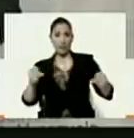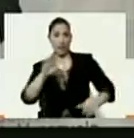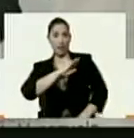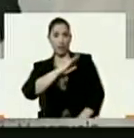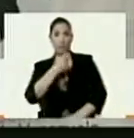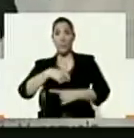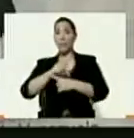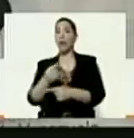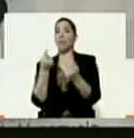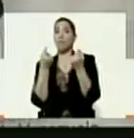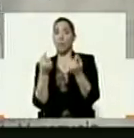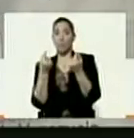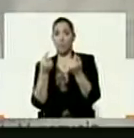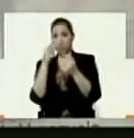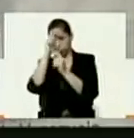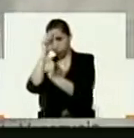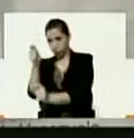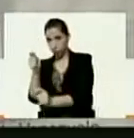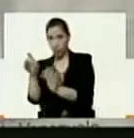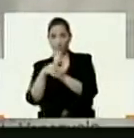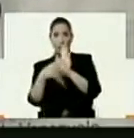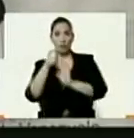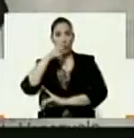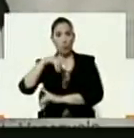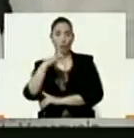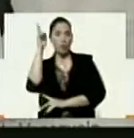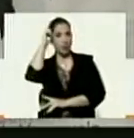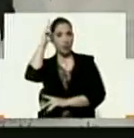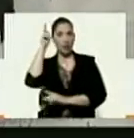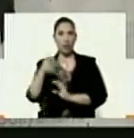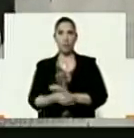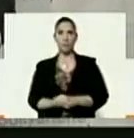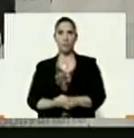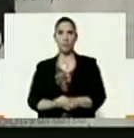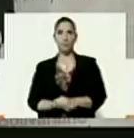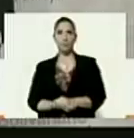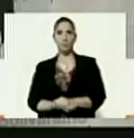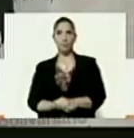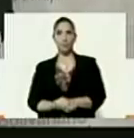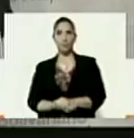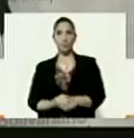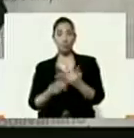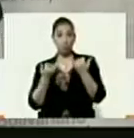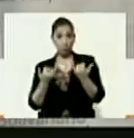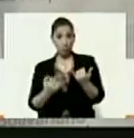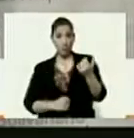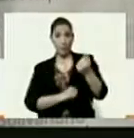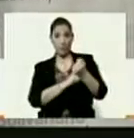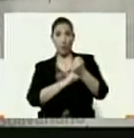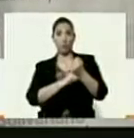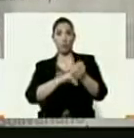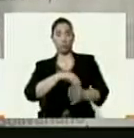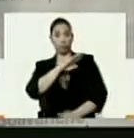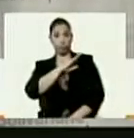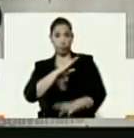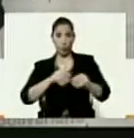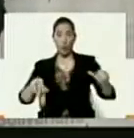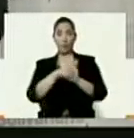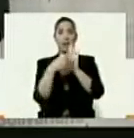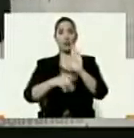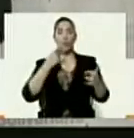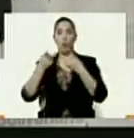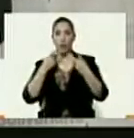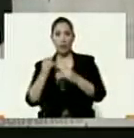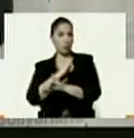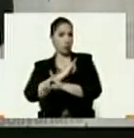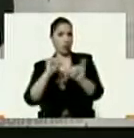vez que se reconocen los derechos de los pueblos indígenas, que ahora cuentan no solamente con su territorio, sino que cuentan con derechos políticos que